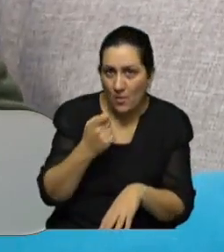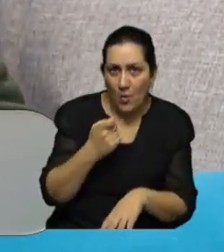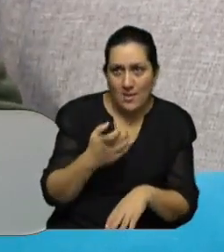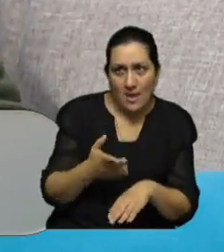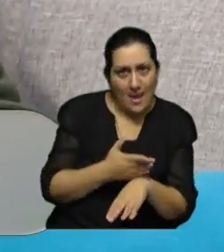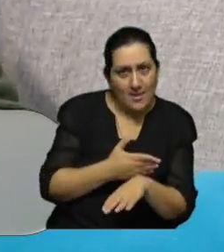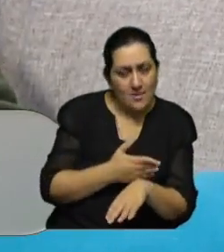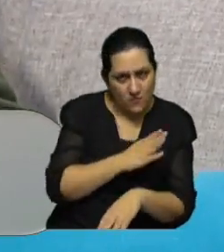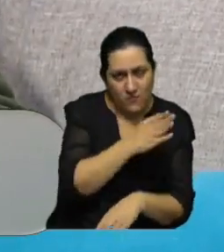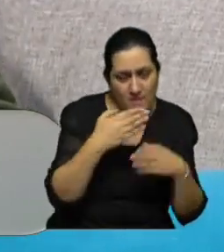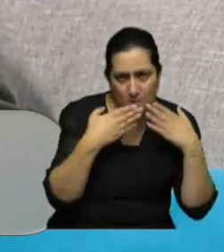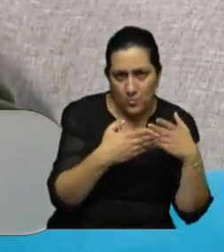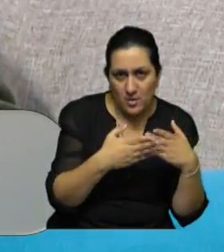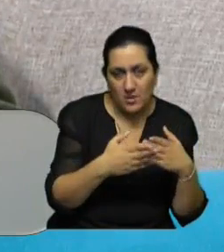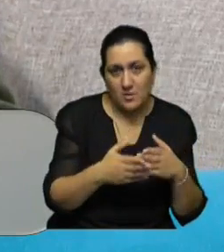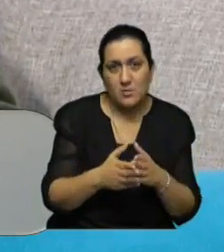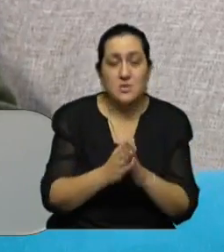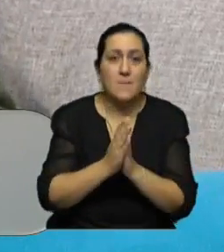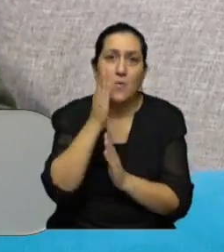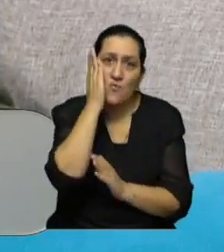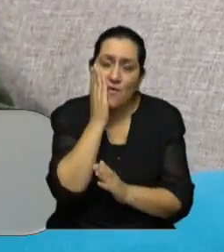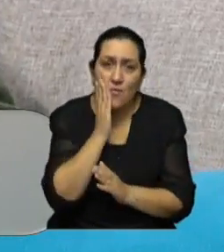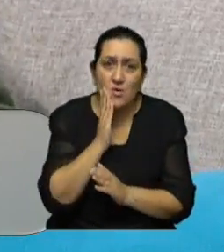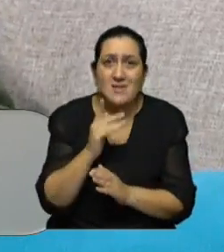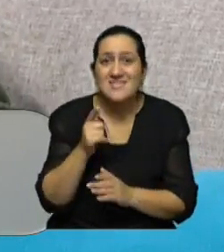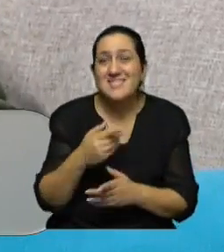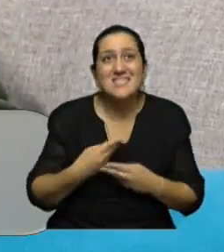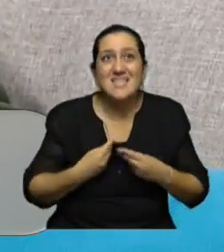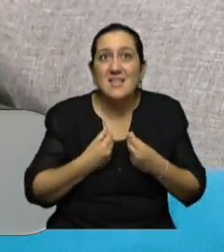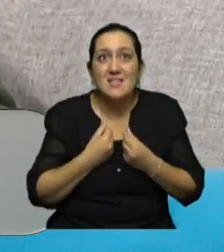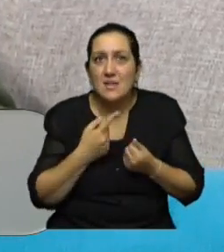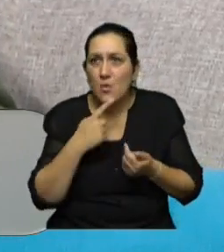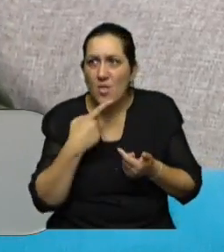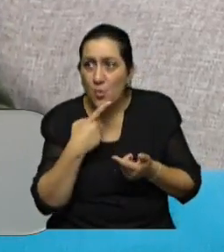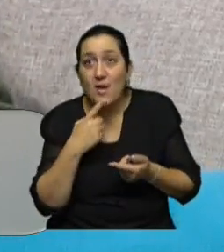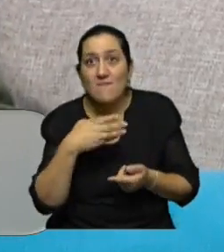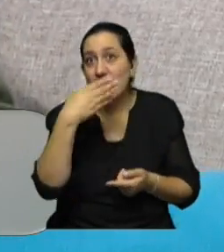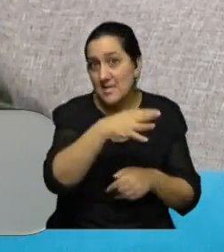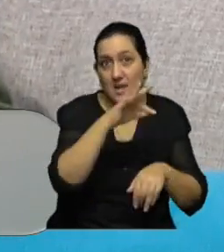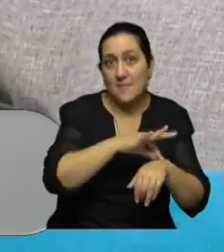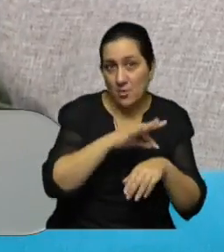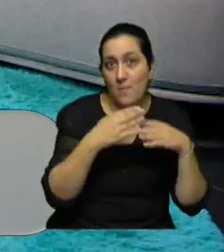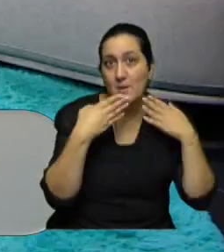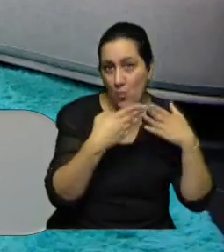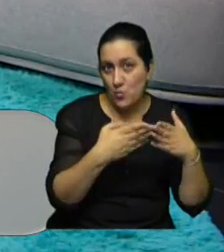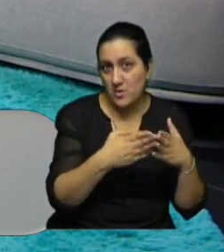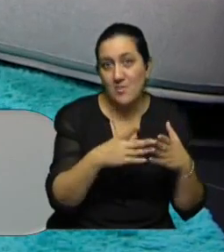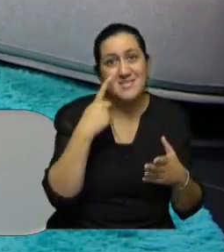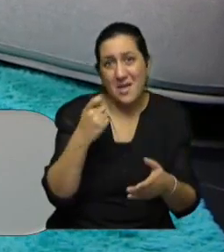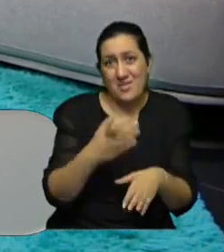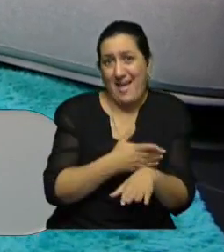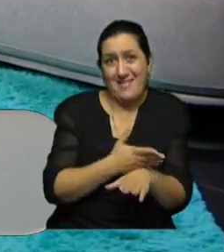mamá. Sí, eso, por favor, nunca duden de su intuición de madre, jamás. O sea, es lo más fuerte que tenemos, sin dudas, sin